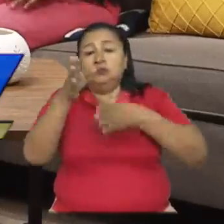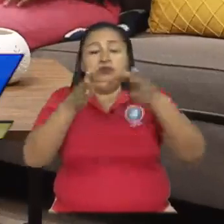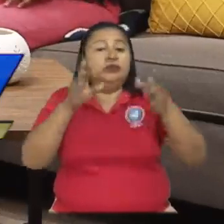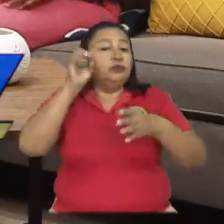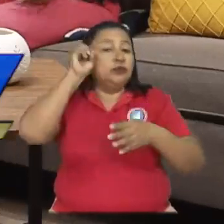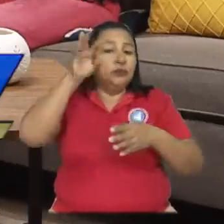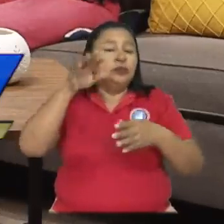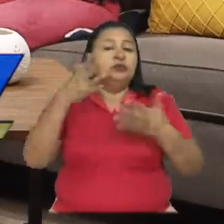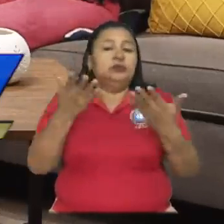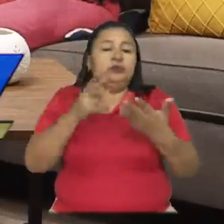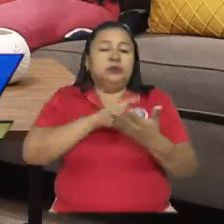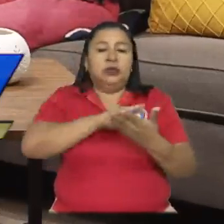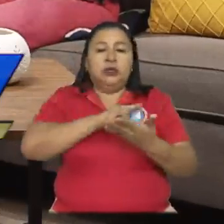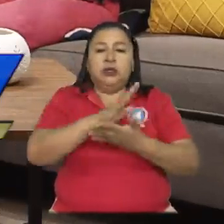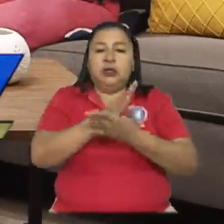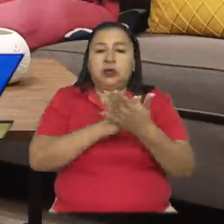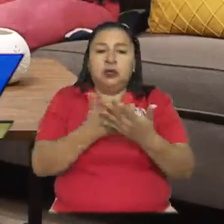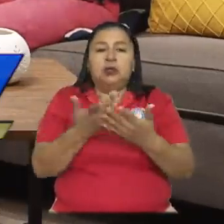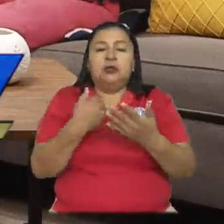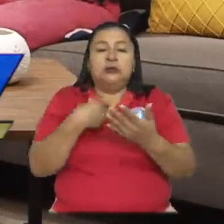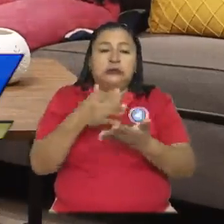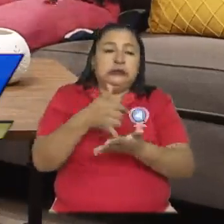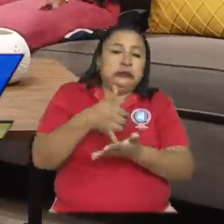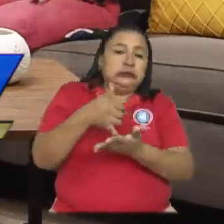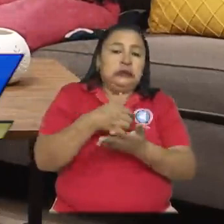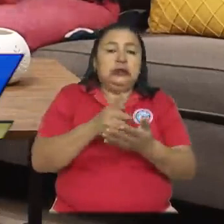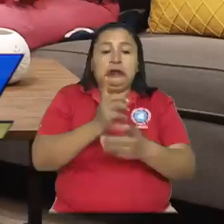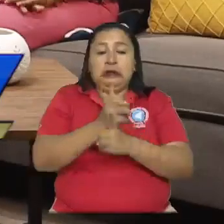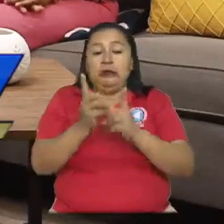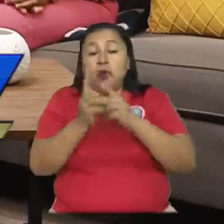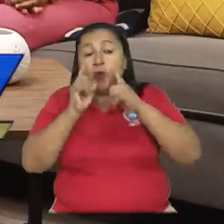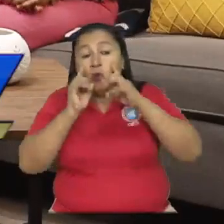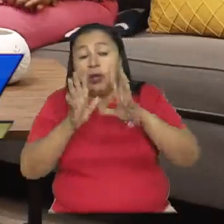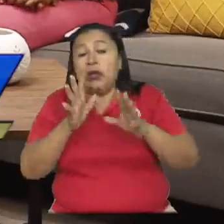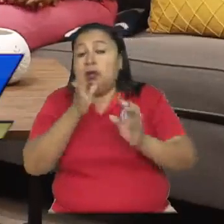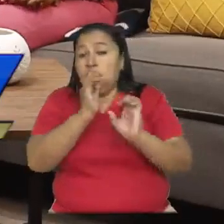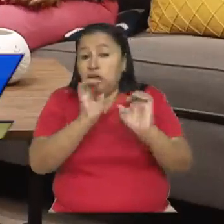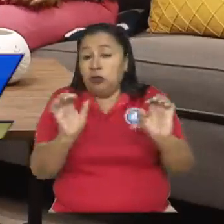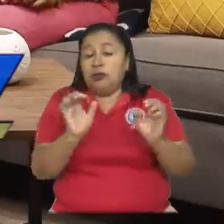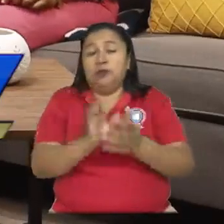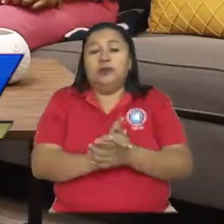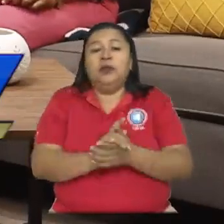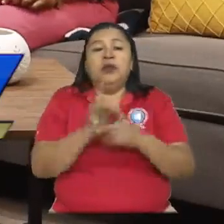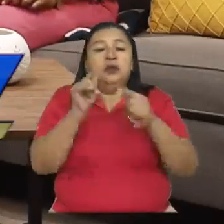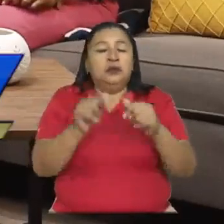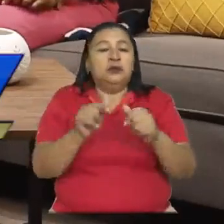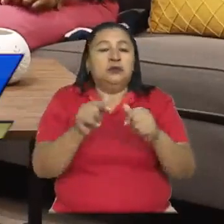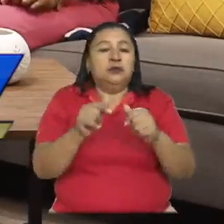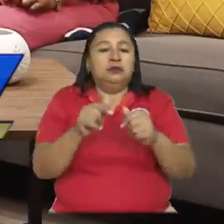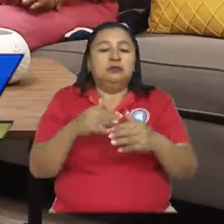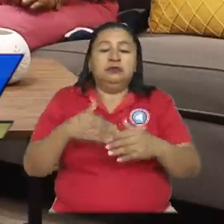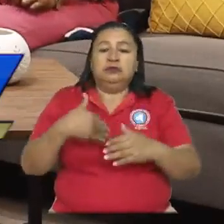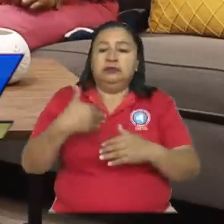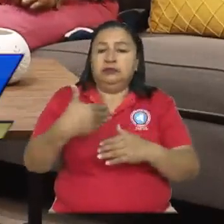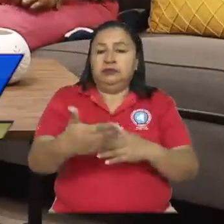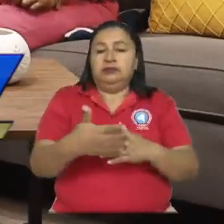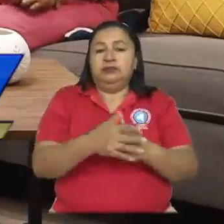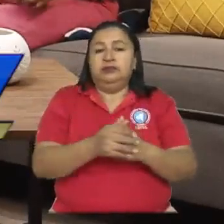pues en algunos casos son vulnerables y los tenemos que proteger y que cuidar. Luego